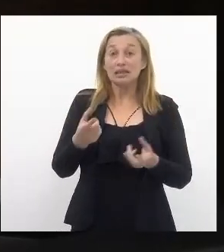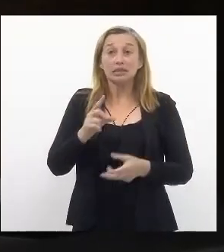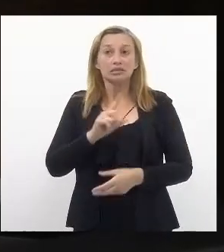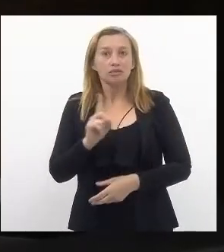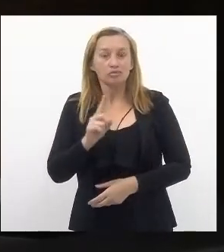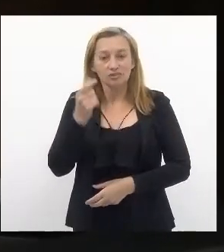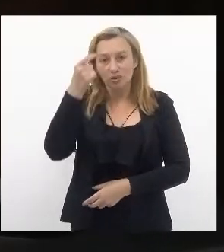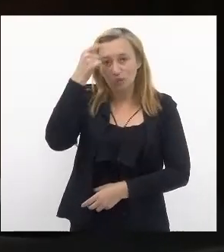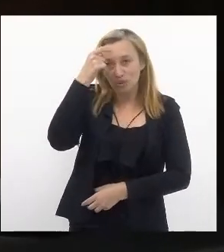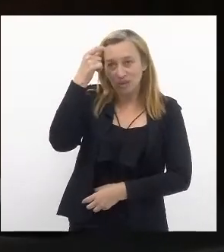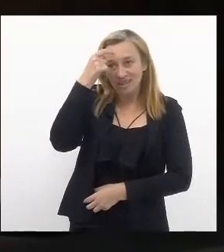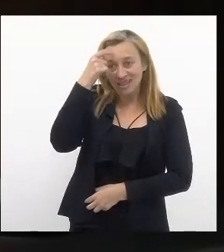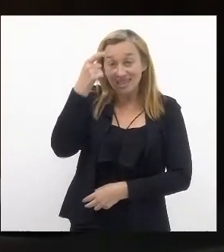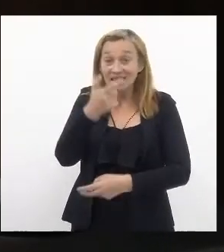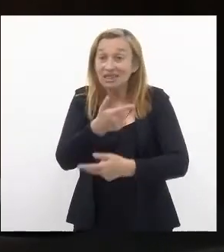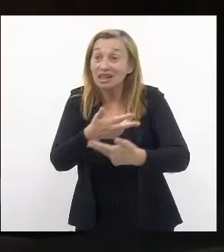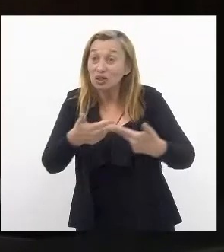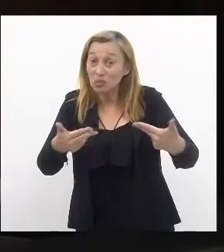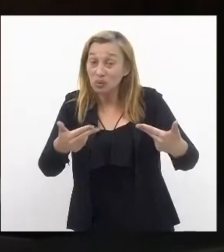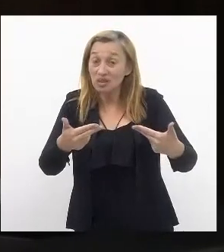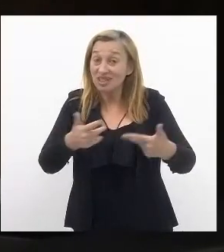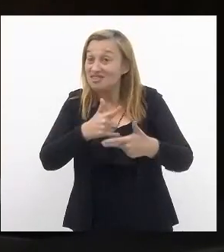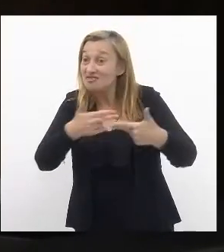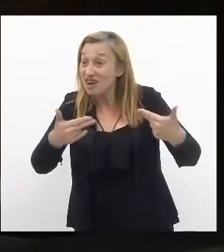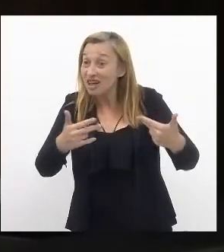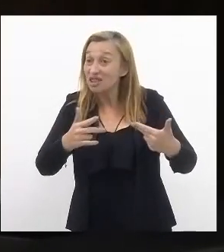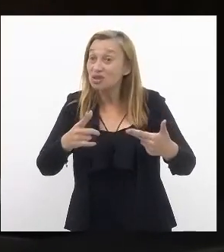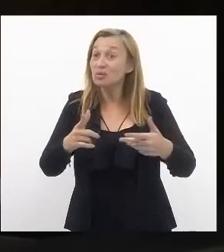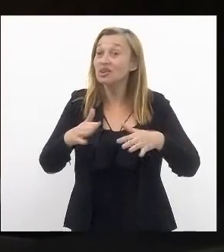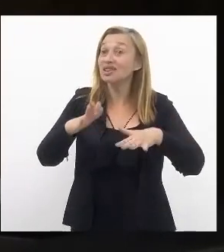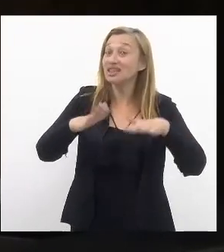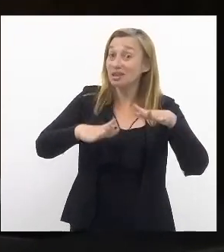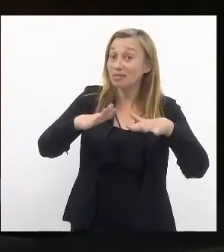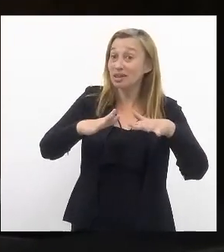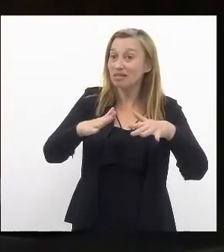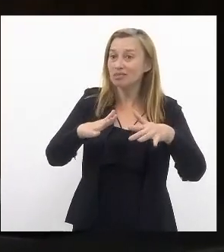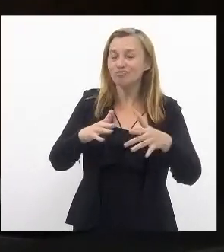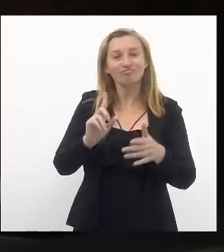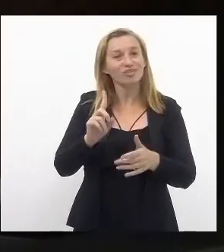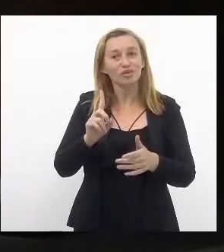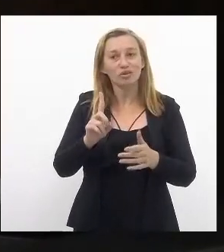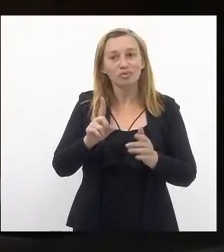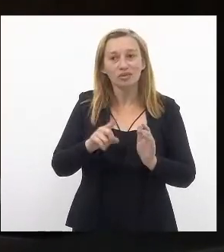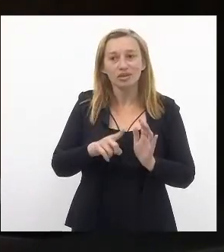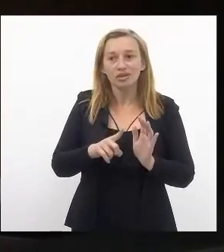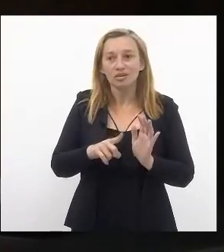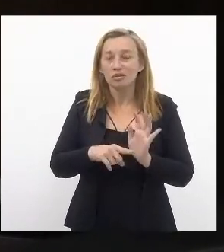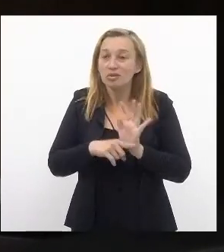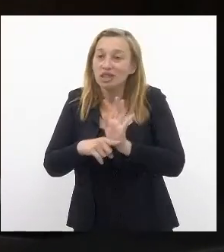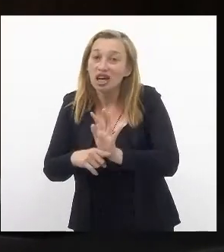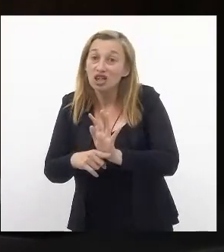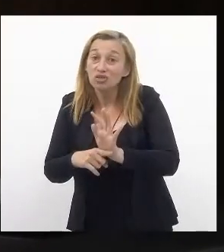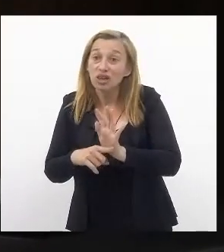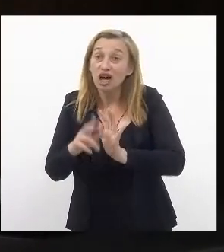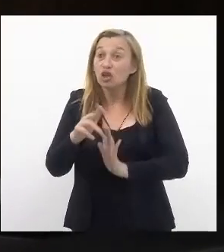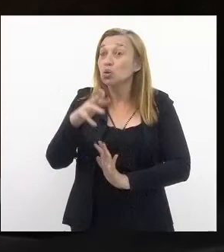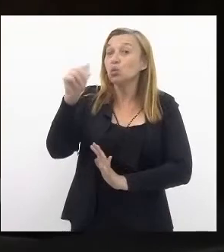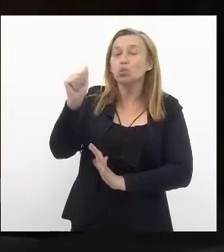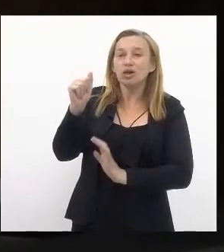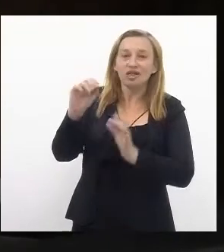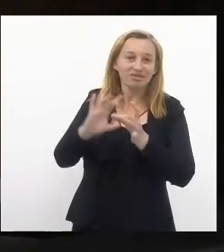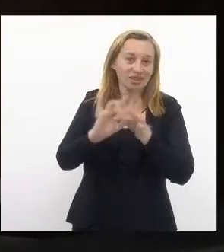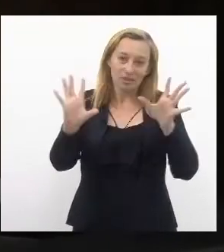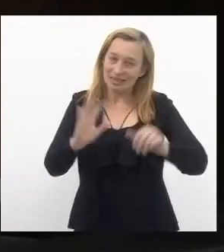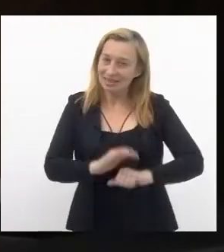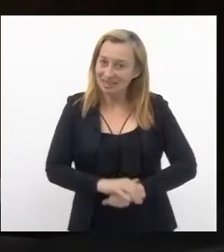conciencia de las cosas y muchas cosas que dependemos, no vamos a tener y no podemos tener nunca una